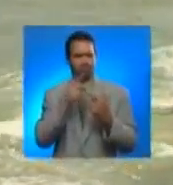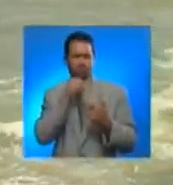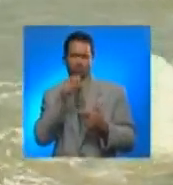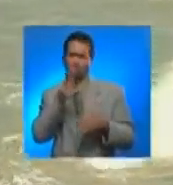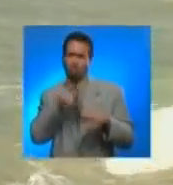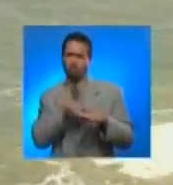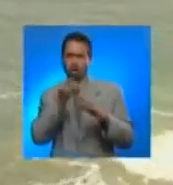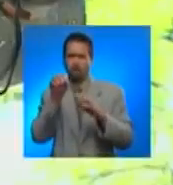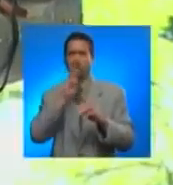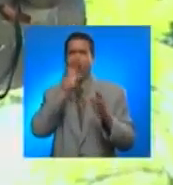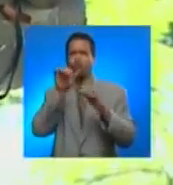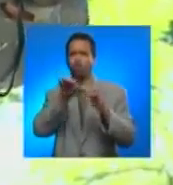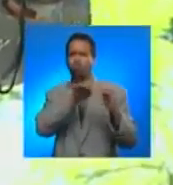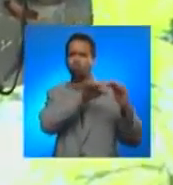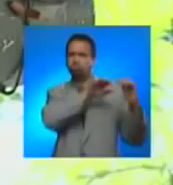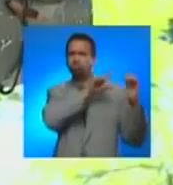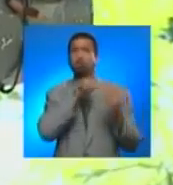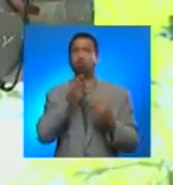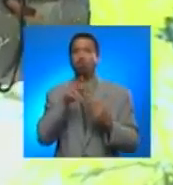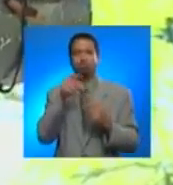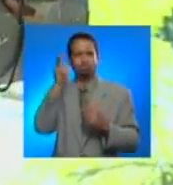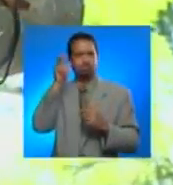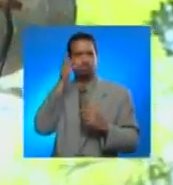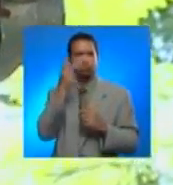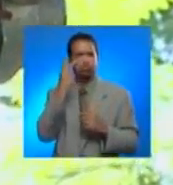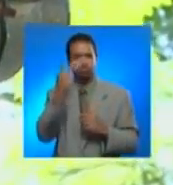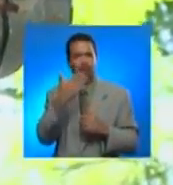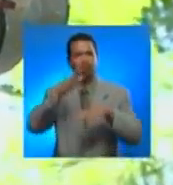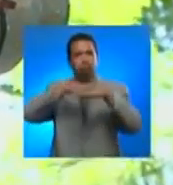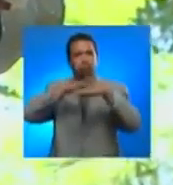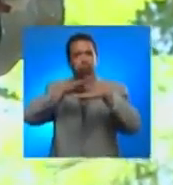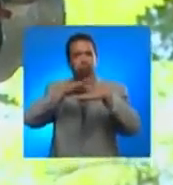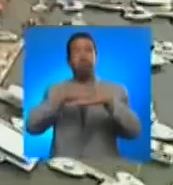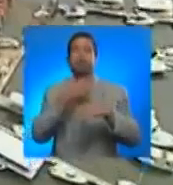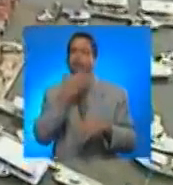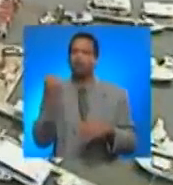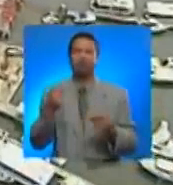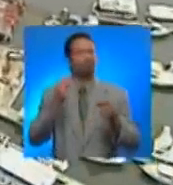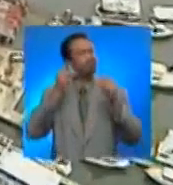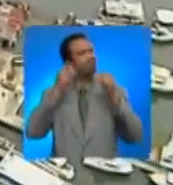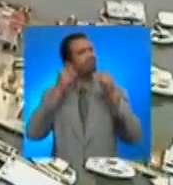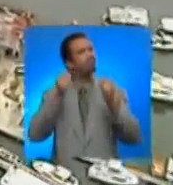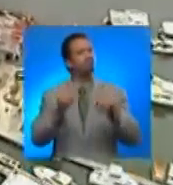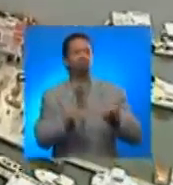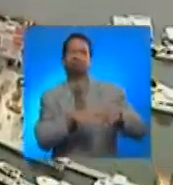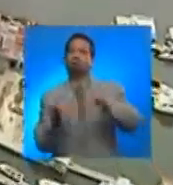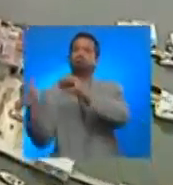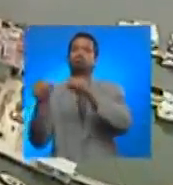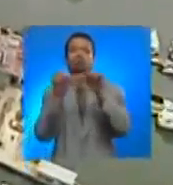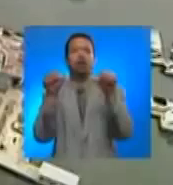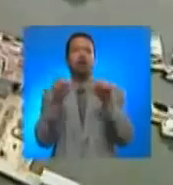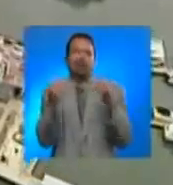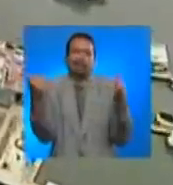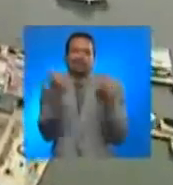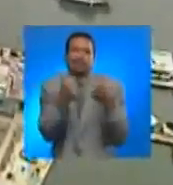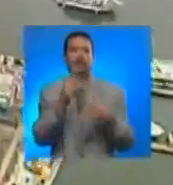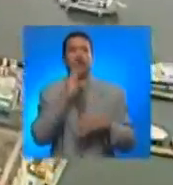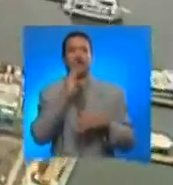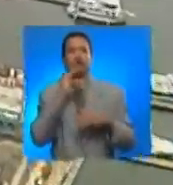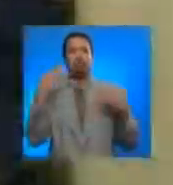emergencia. No todos los terremotos causan tsunamis, pero algunos lo hacen. Durante el terremoto, lo más importante